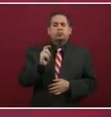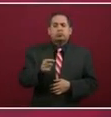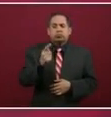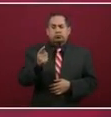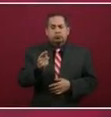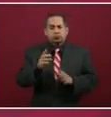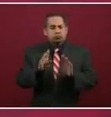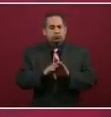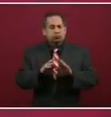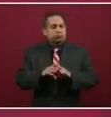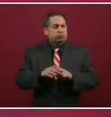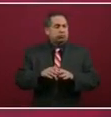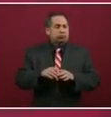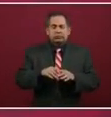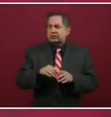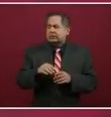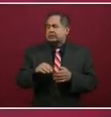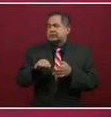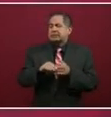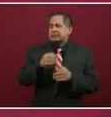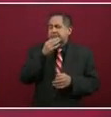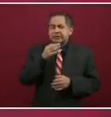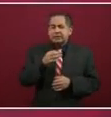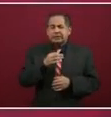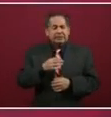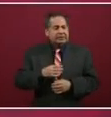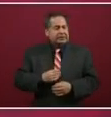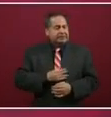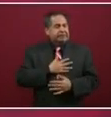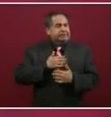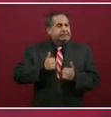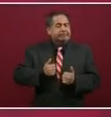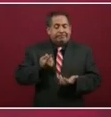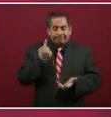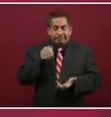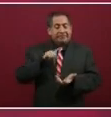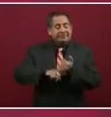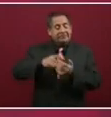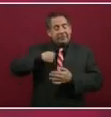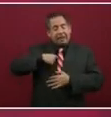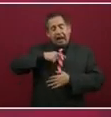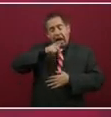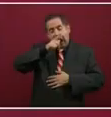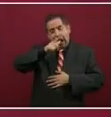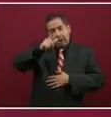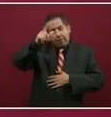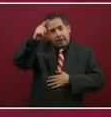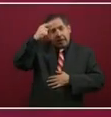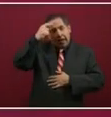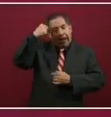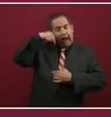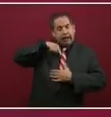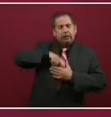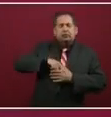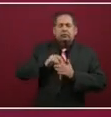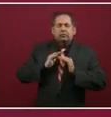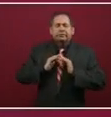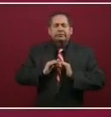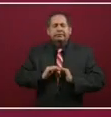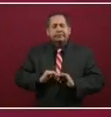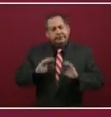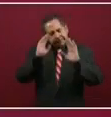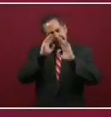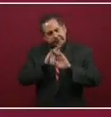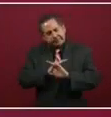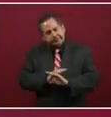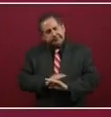buscar el bienestar material, es buscar el bienestar del alma, las dos cosas